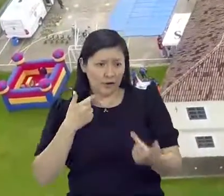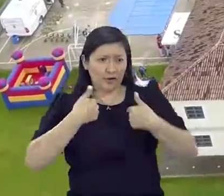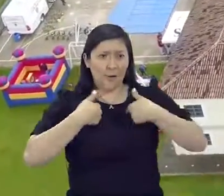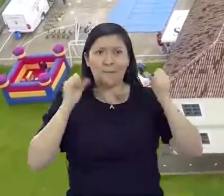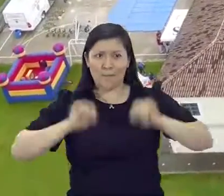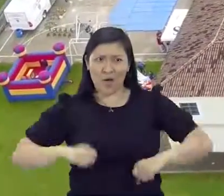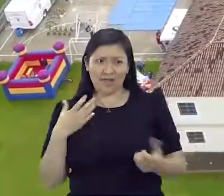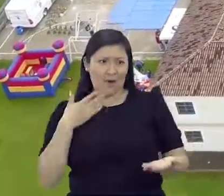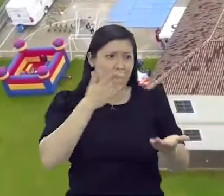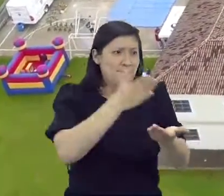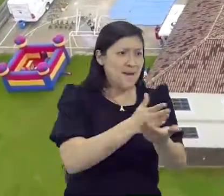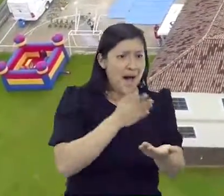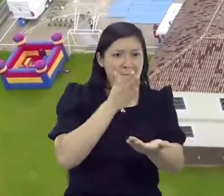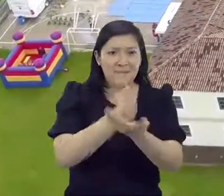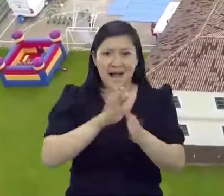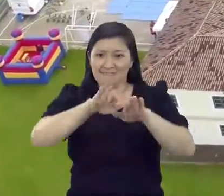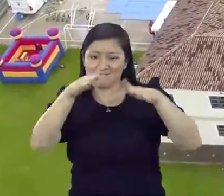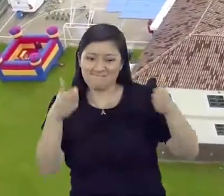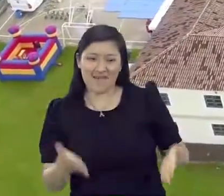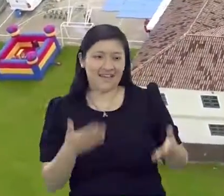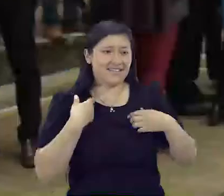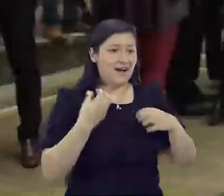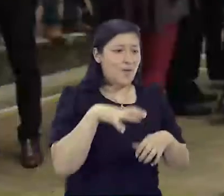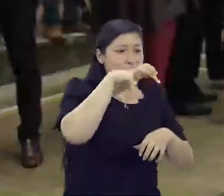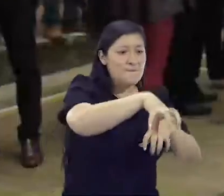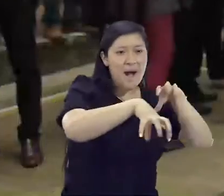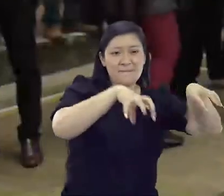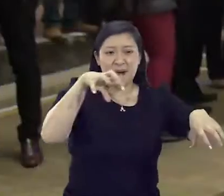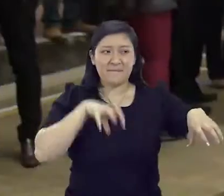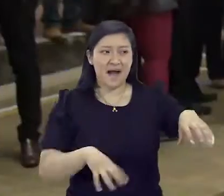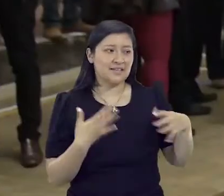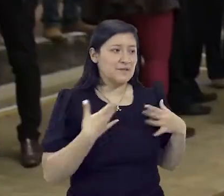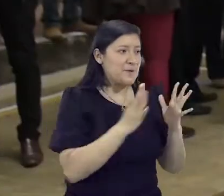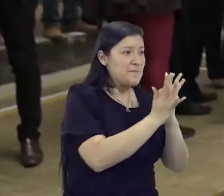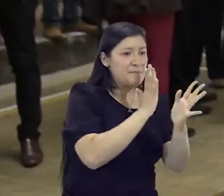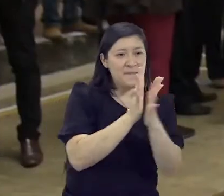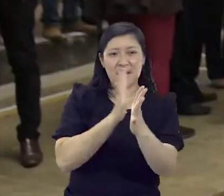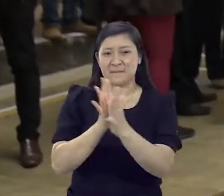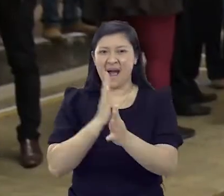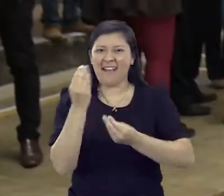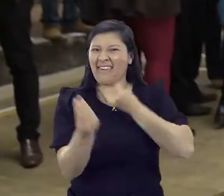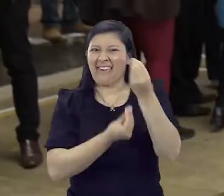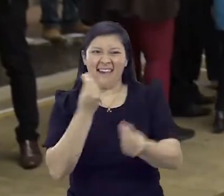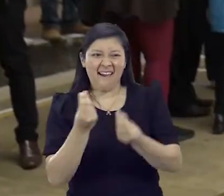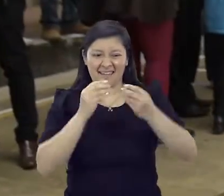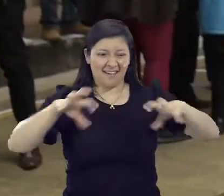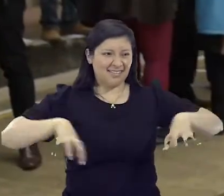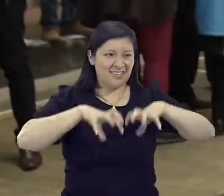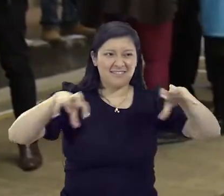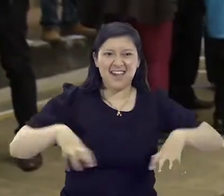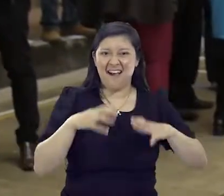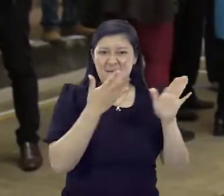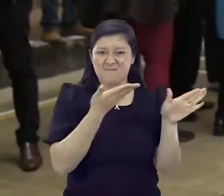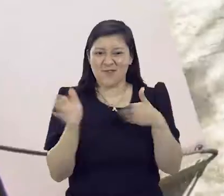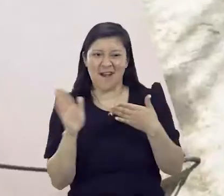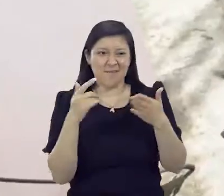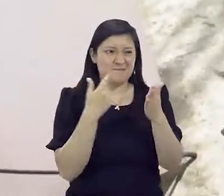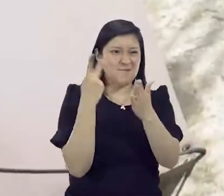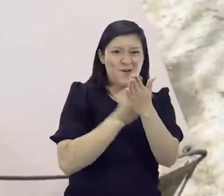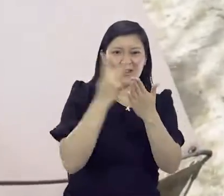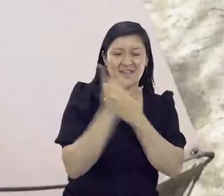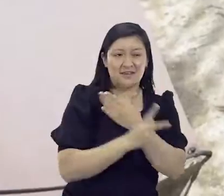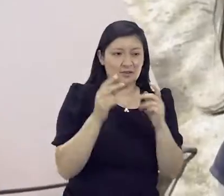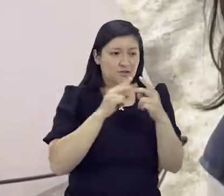tenga su mamá su stand y muestre lo que están haciendo para que la gente se entere de lo que está haciendo la alcaldía